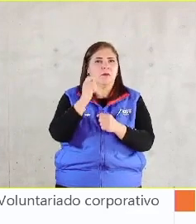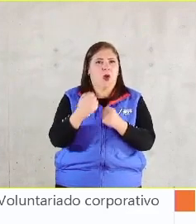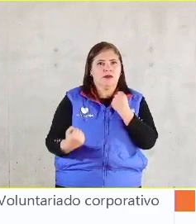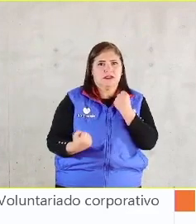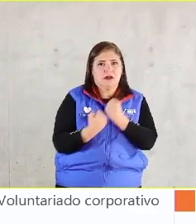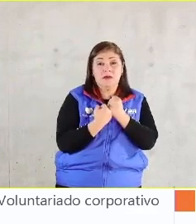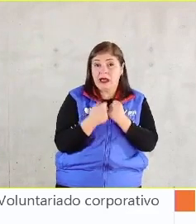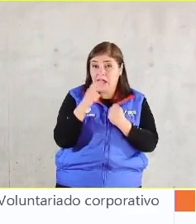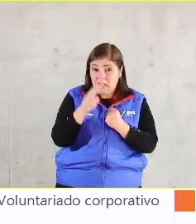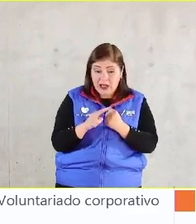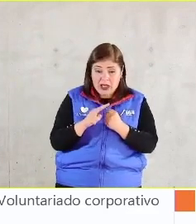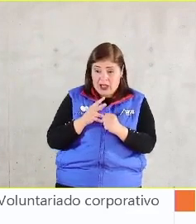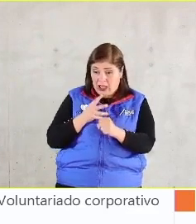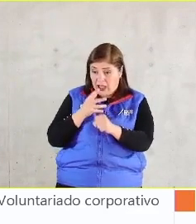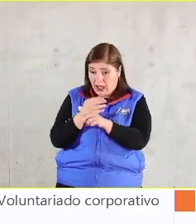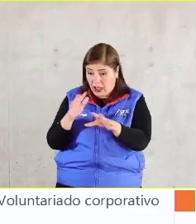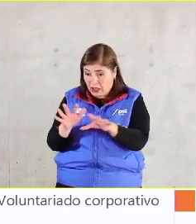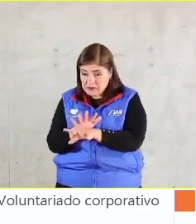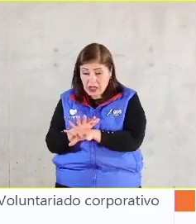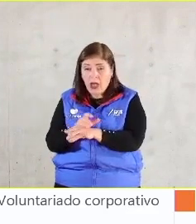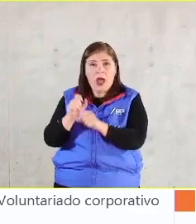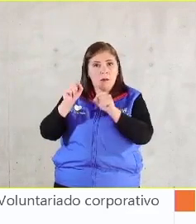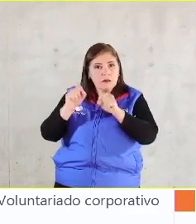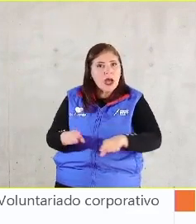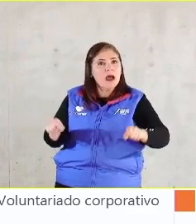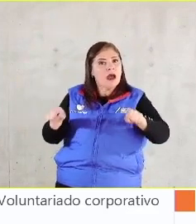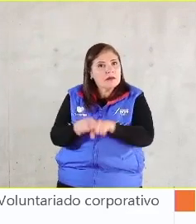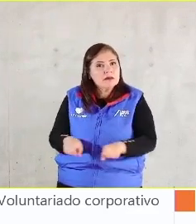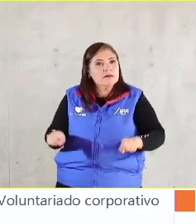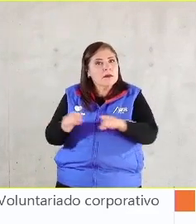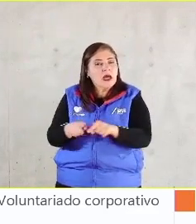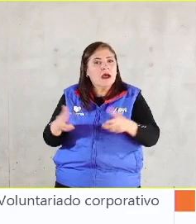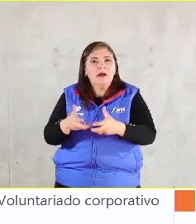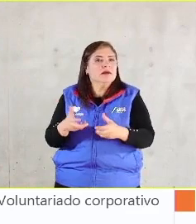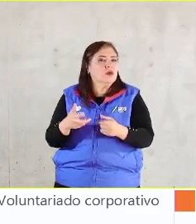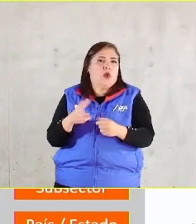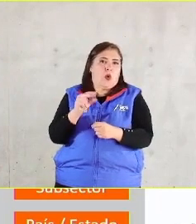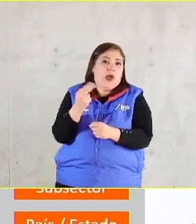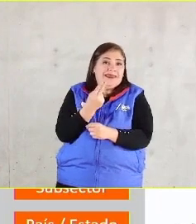cosas haciendo lo mismo, hay que innovar y meter tecnología.